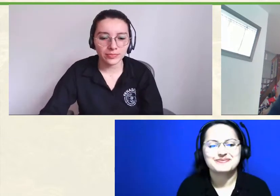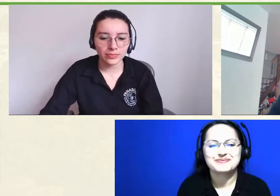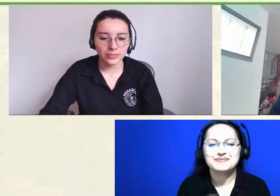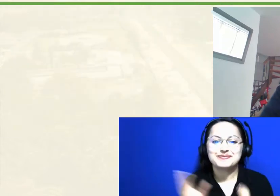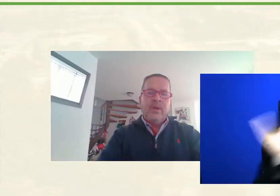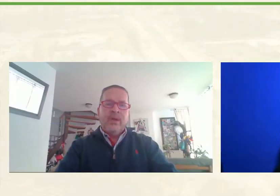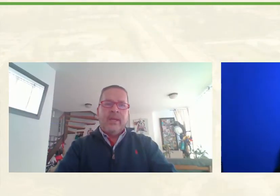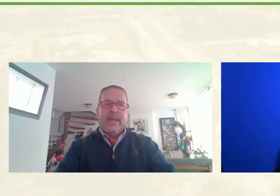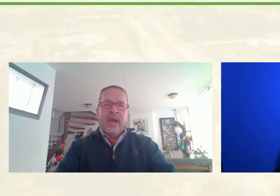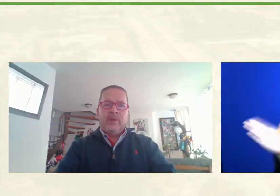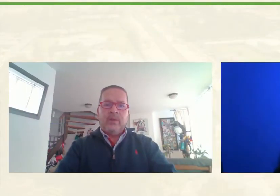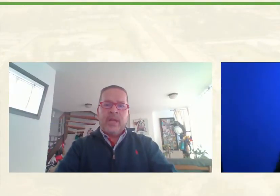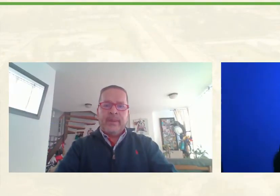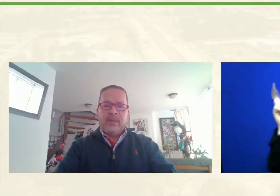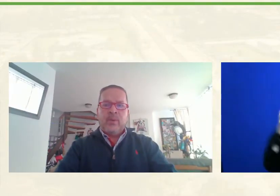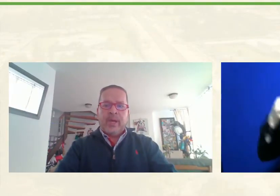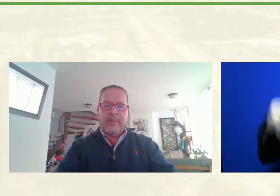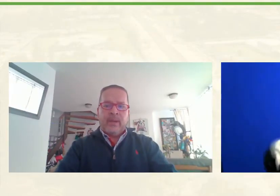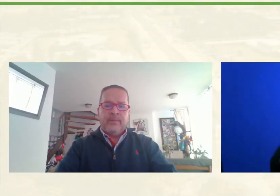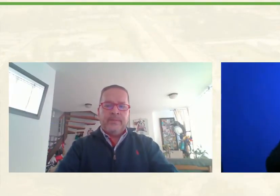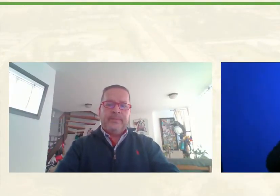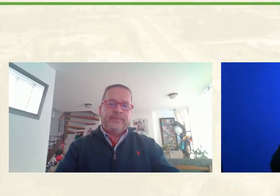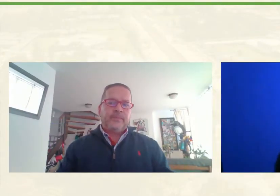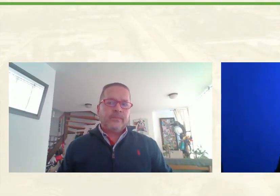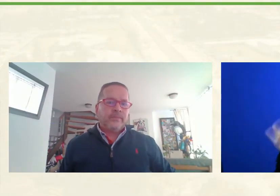estarán socializando, liderado totalmente por